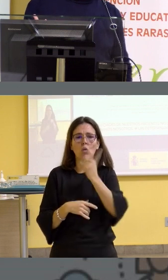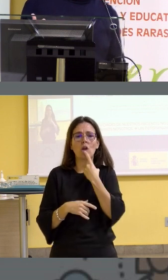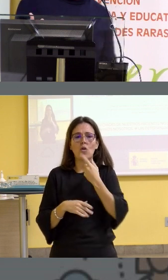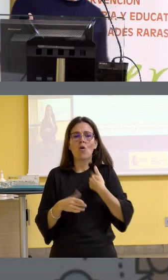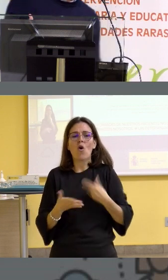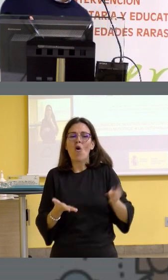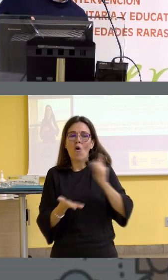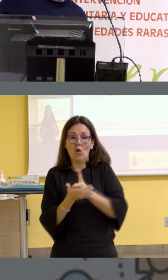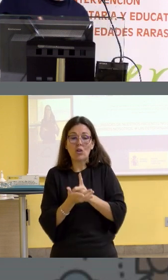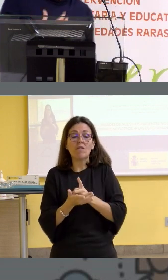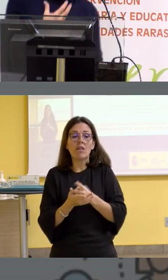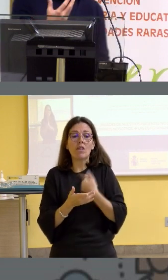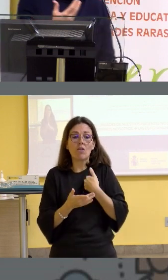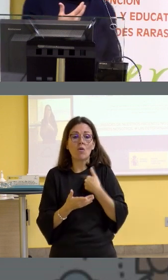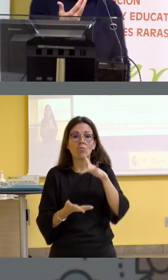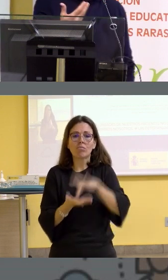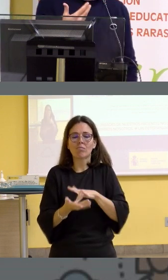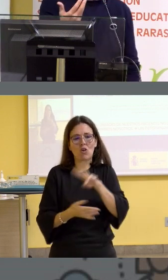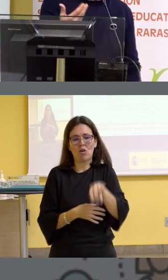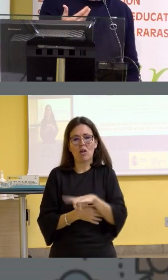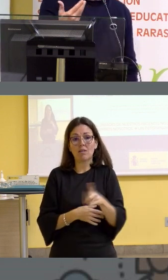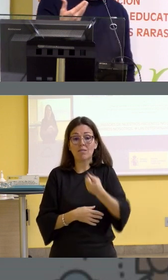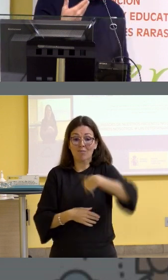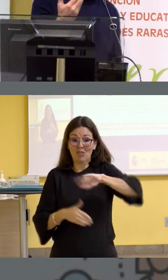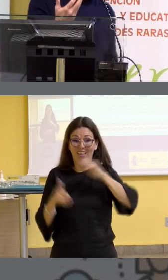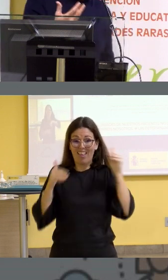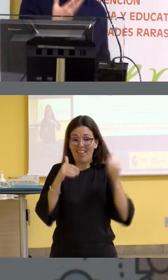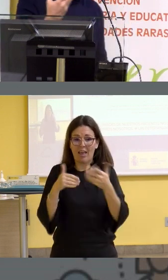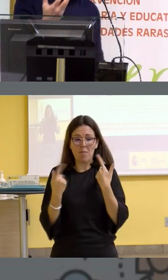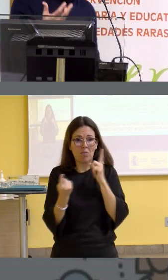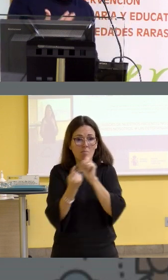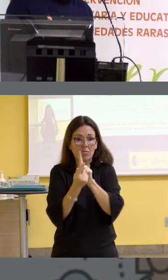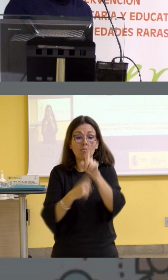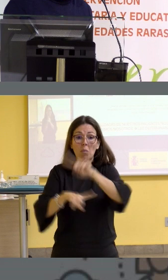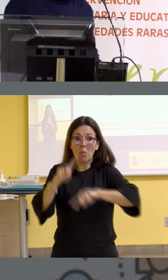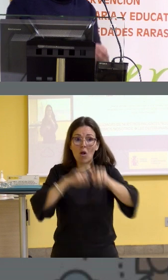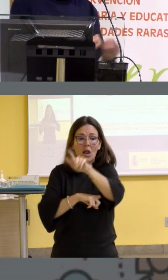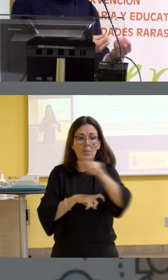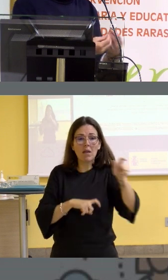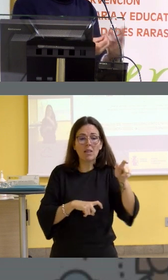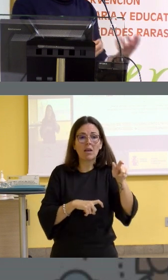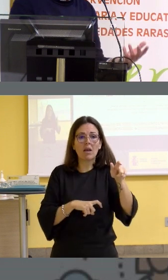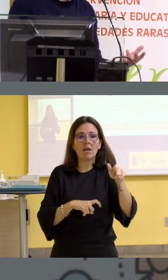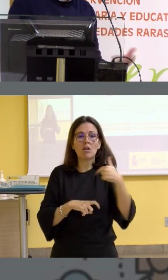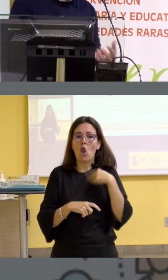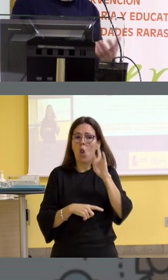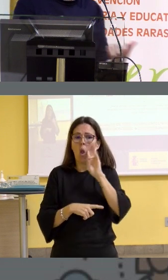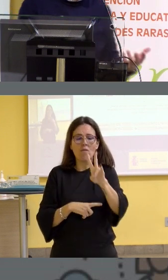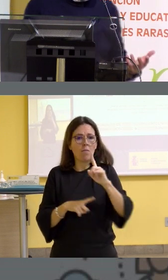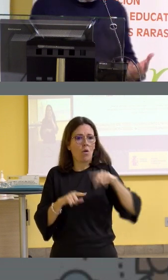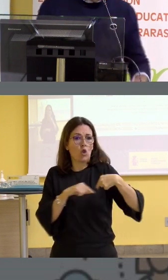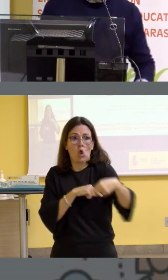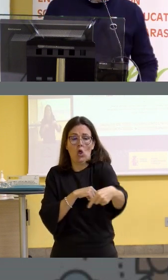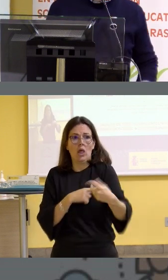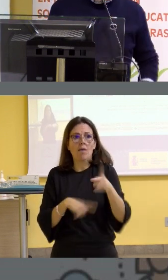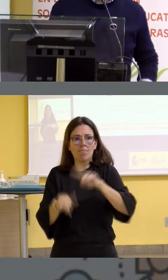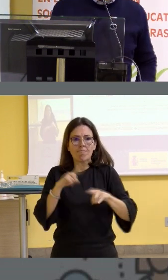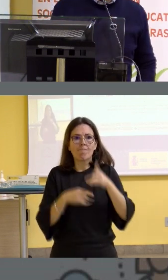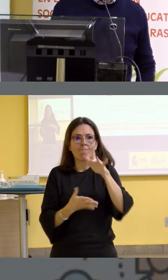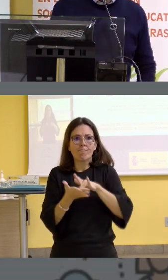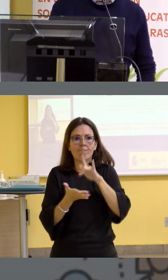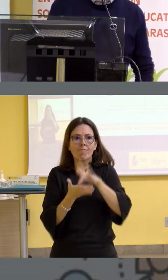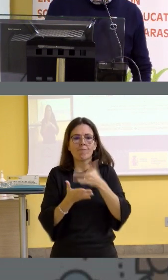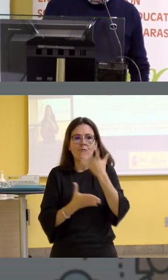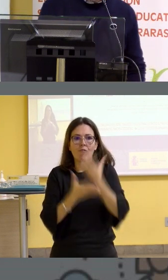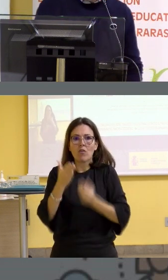podemos cometer y que los que nos dedicamos y trabajamos cara a cara con esta problemática lo vemos a diario.